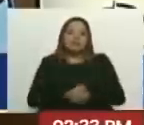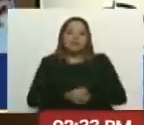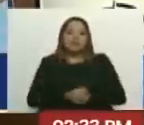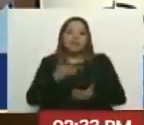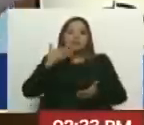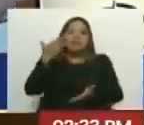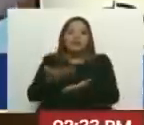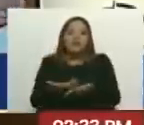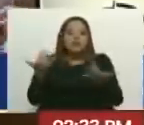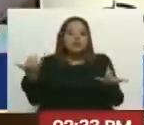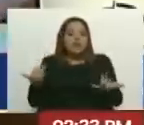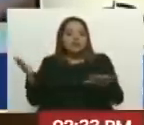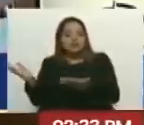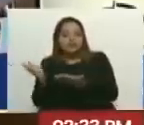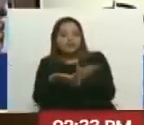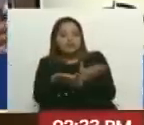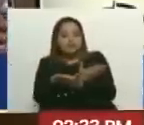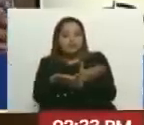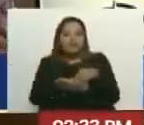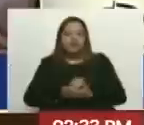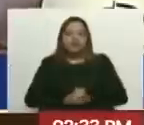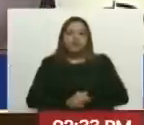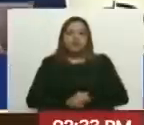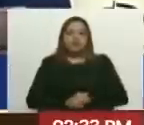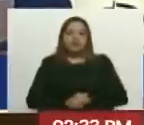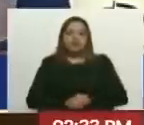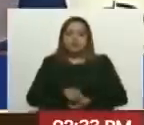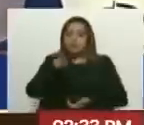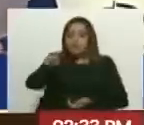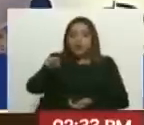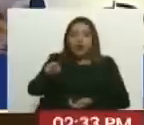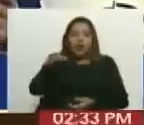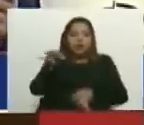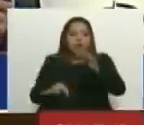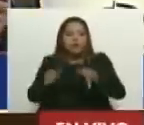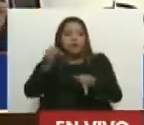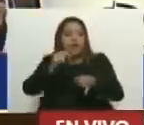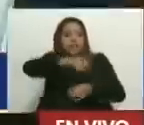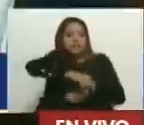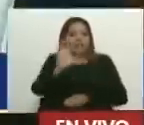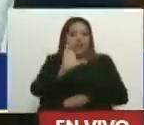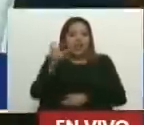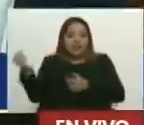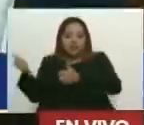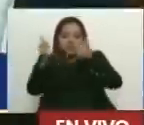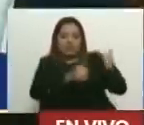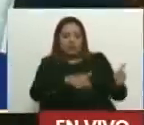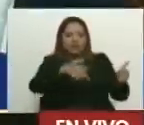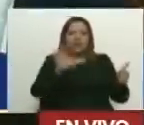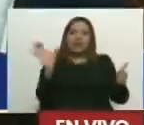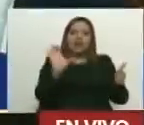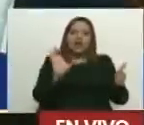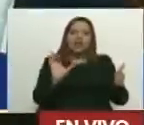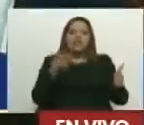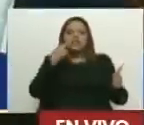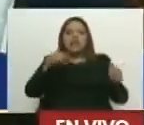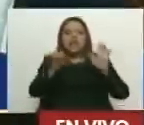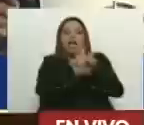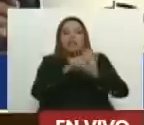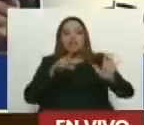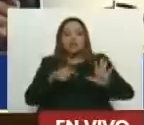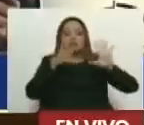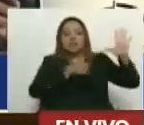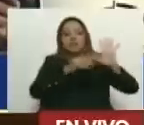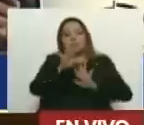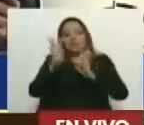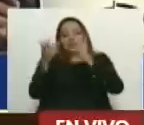de erradicación para que el juicio sea aquí en Caracas, conforme al artículo 64, numeral